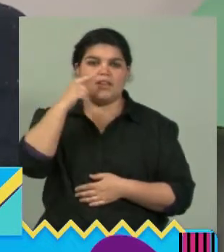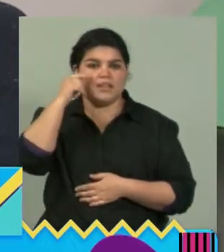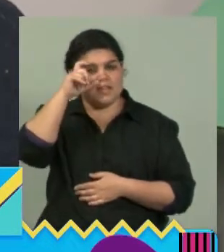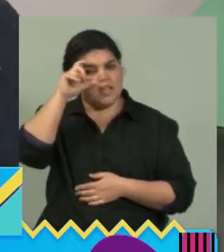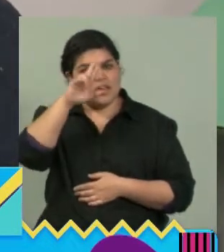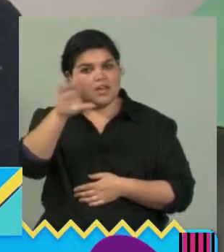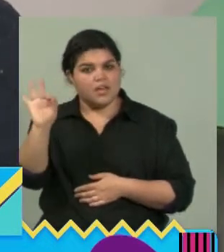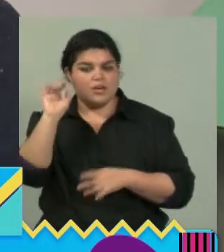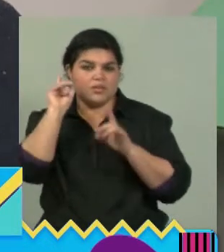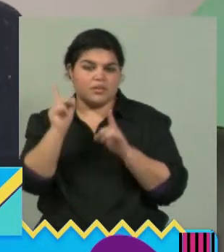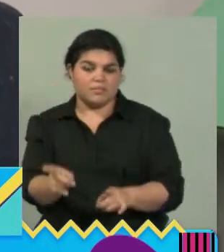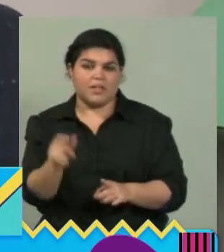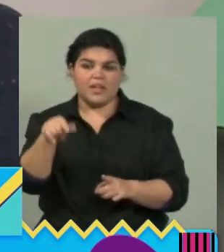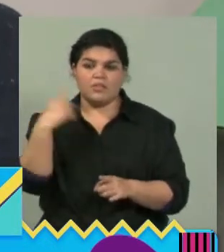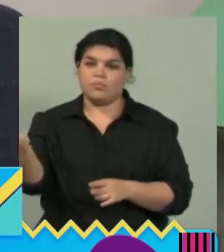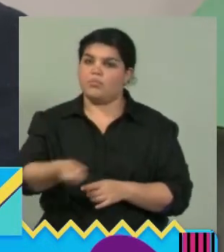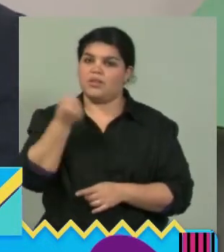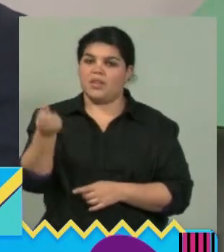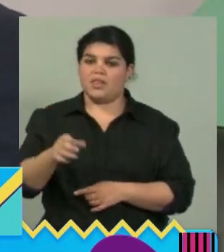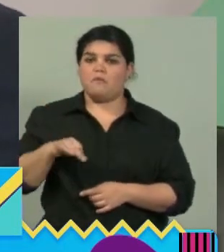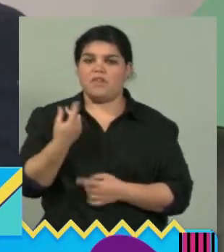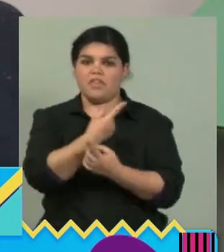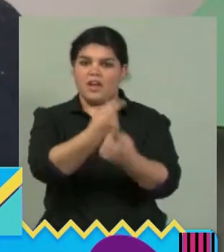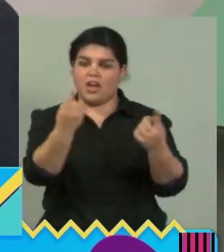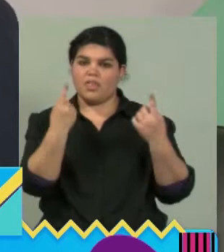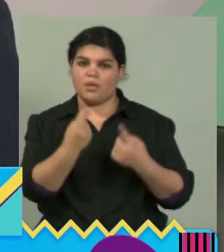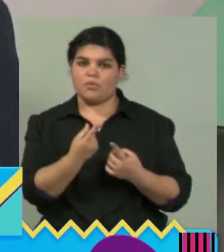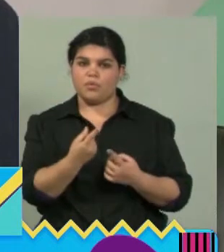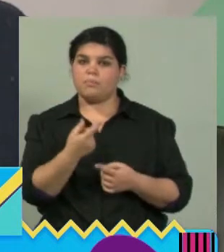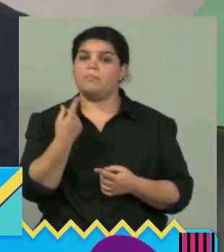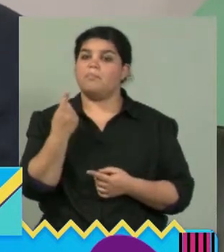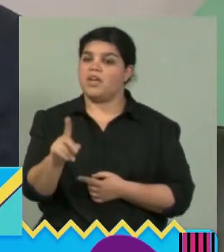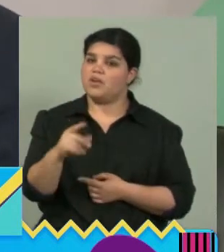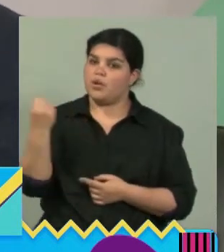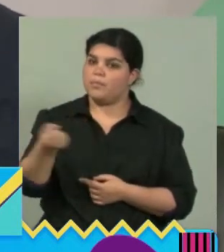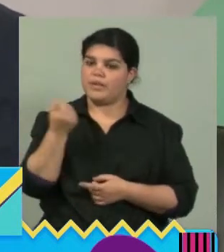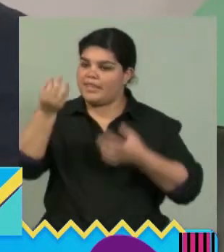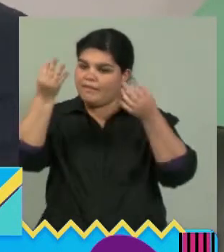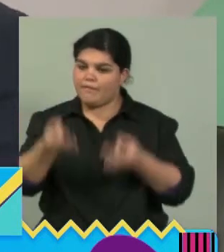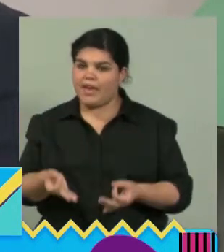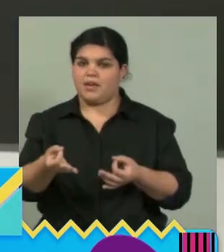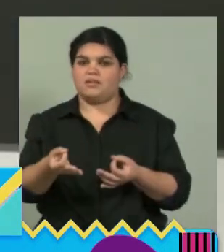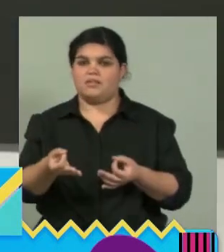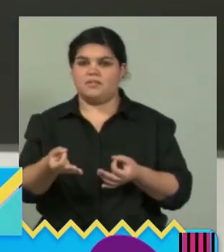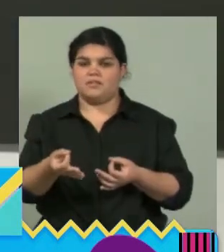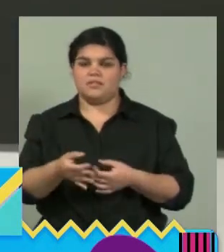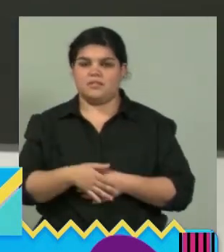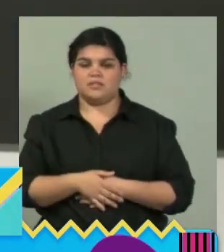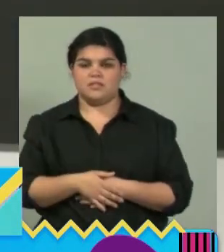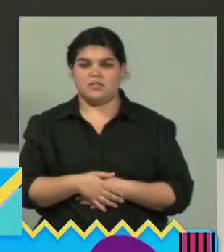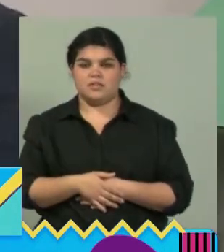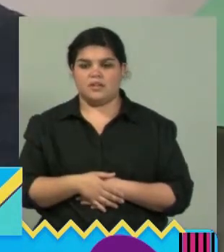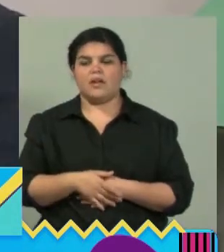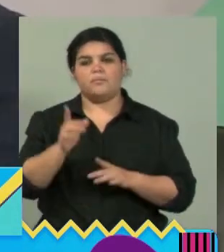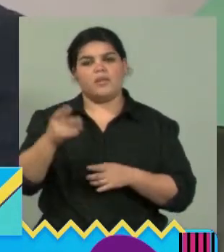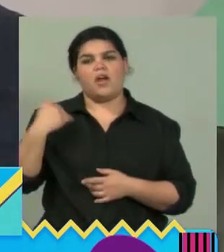para la vida de cada uno de nosotros es esencial. El tema es que hay que hacerlo y hay que hacerlo bien. Creo que en la